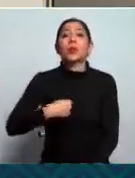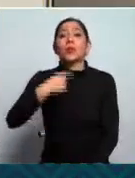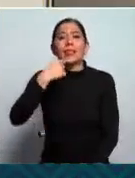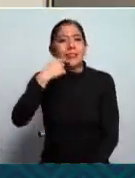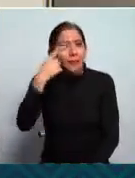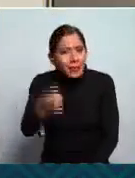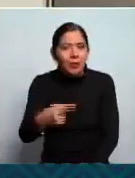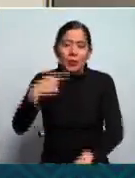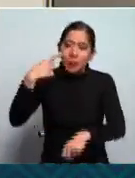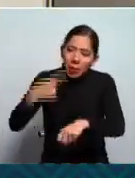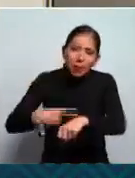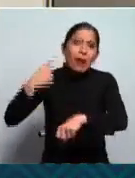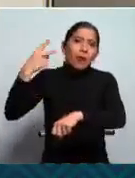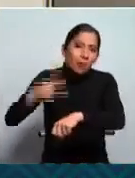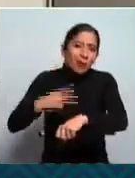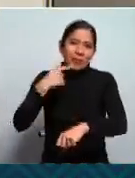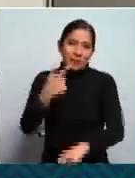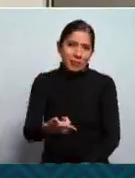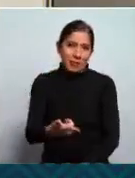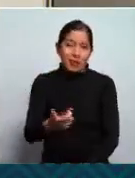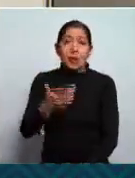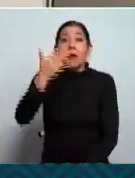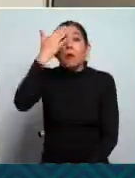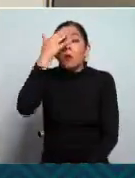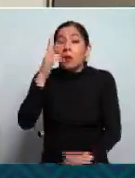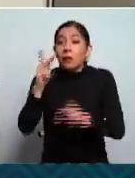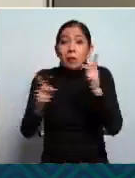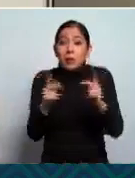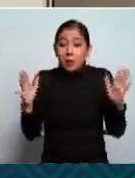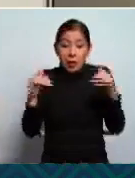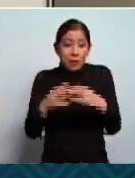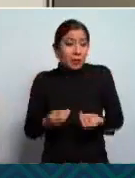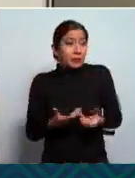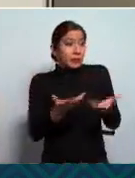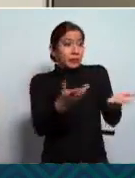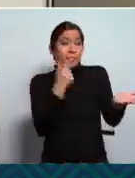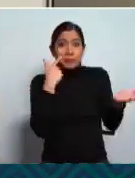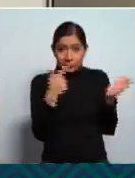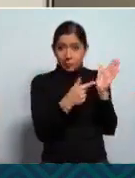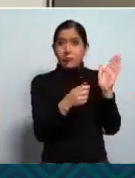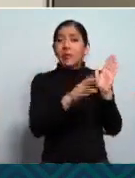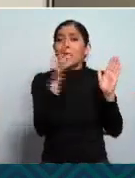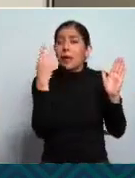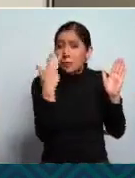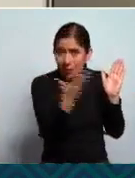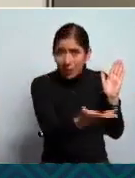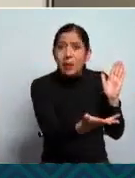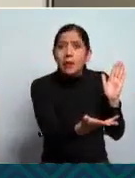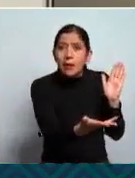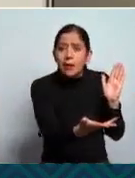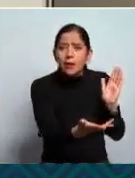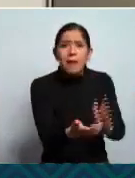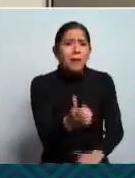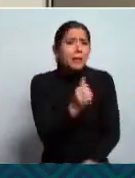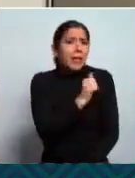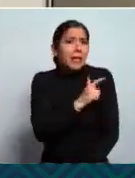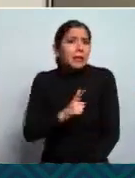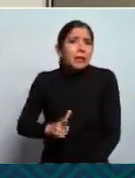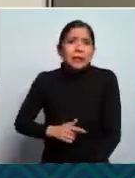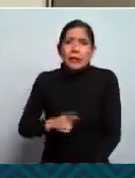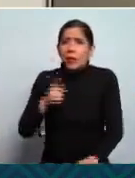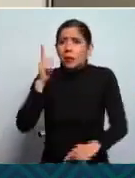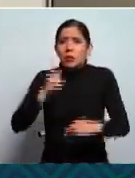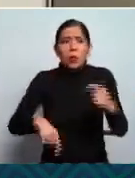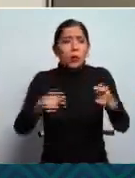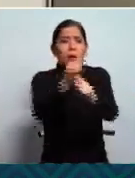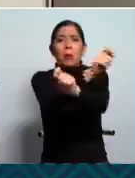imagínense construcciones que exponen el capital y la vida de los paseños, ahí está la consecuencia de que la alcaldía ni siquiera puede